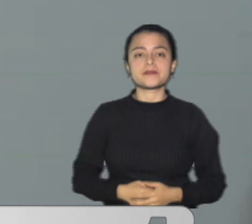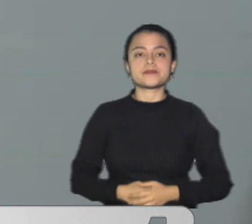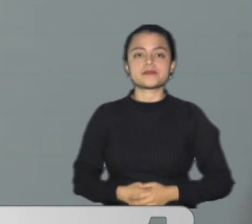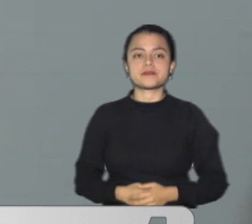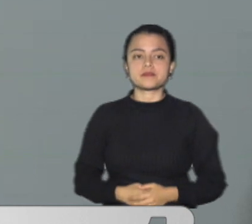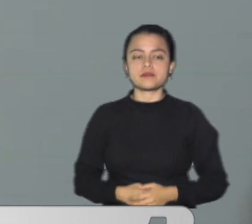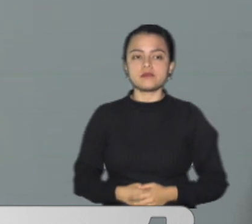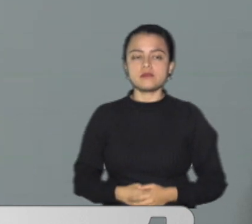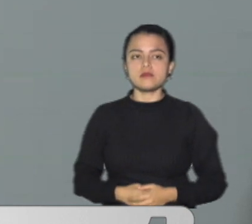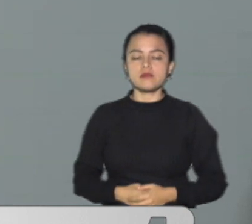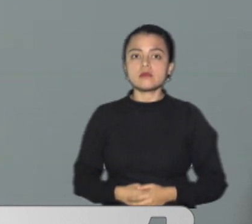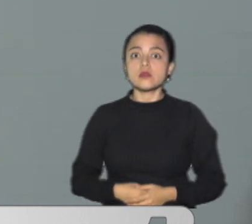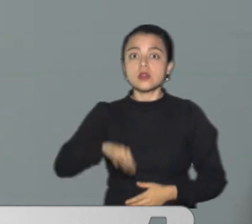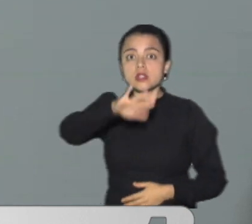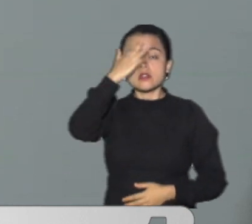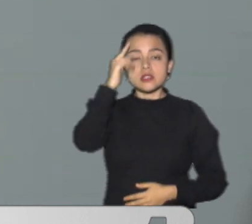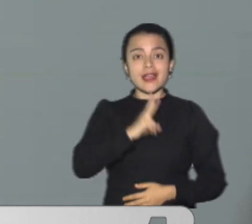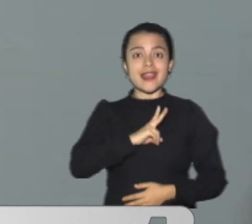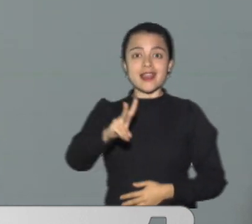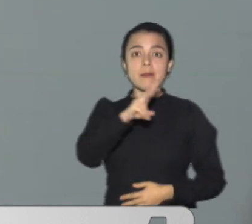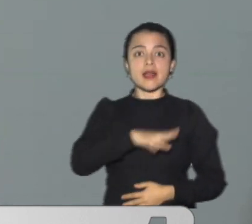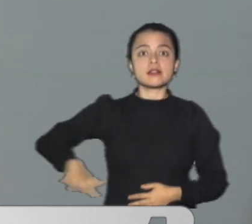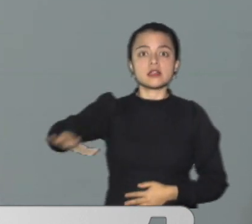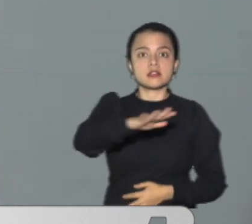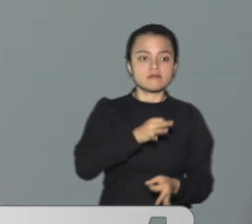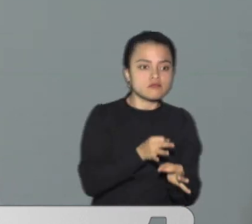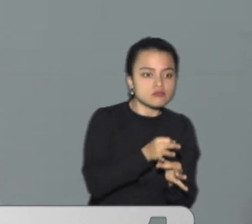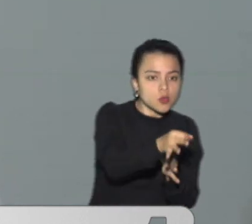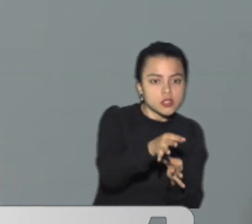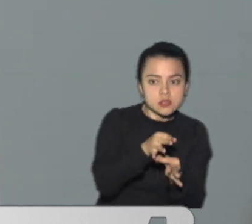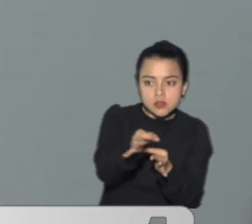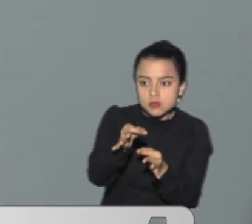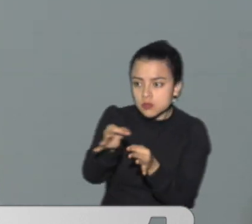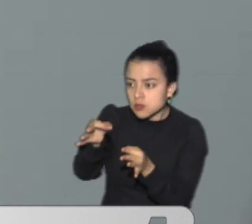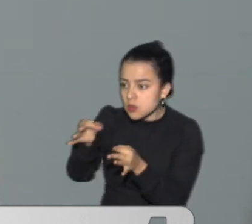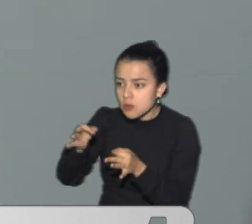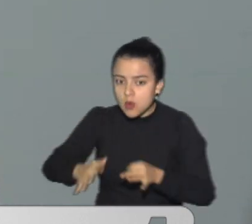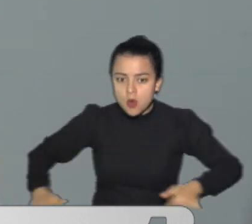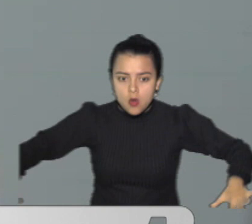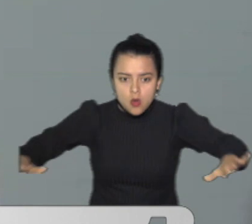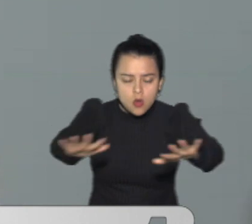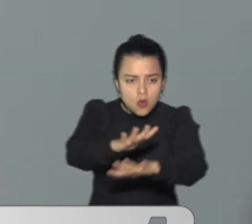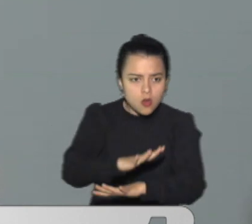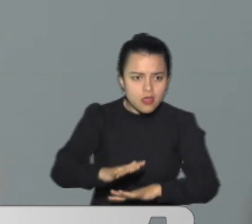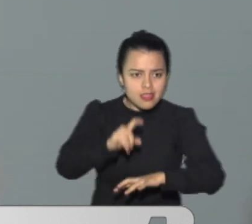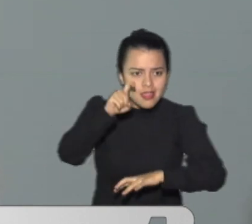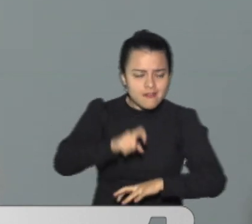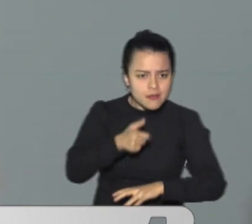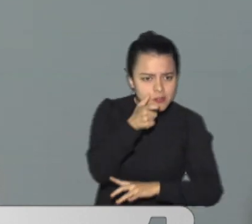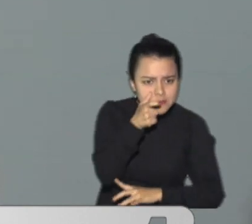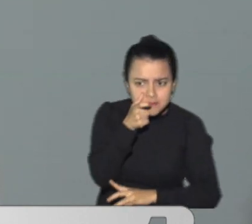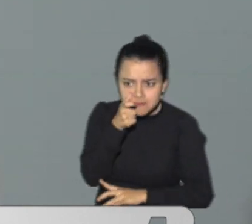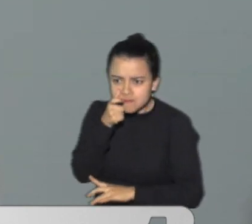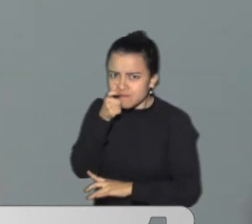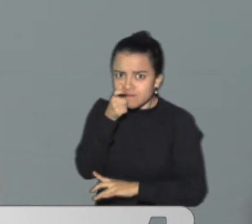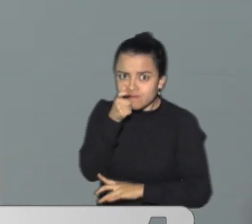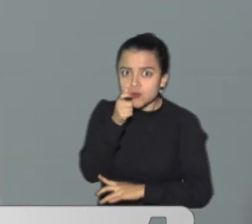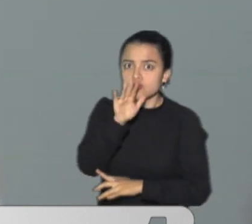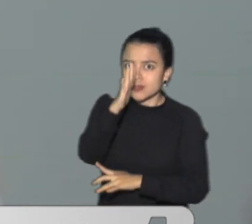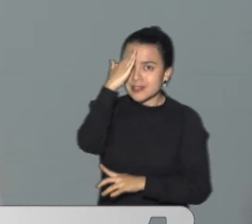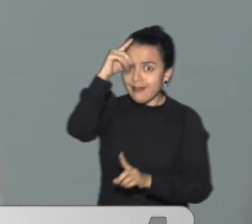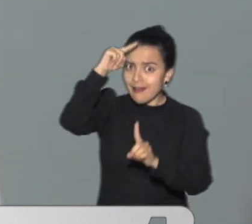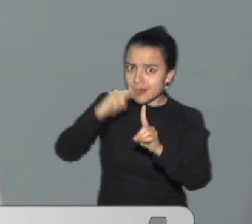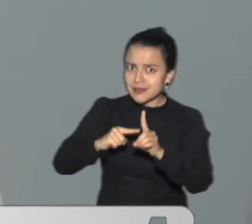rápidamente con los municipios, con las necesidades que se están presentando en este invierno o inicio de la temporada más alta de lluvias, que